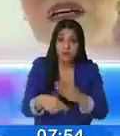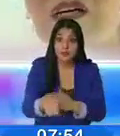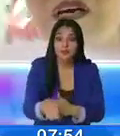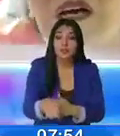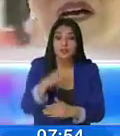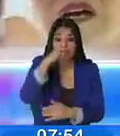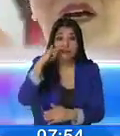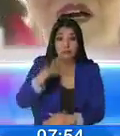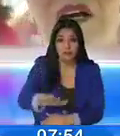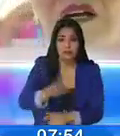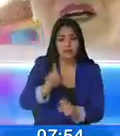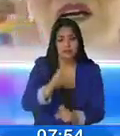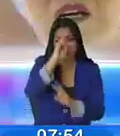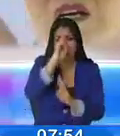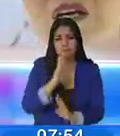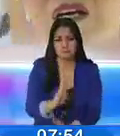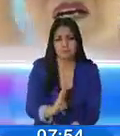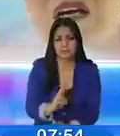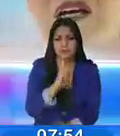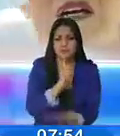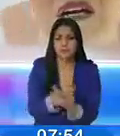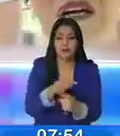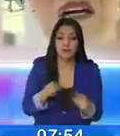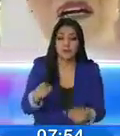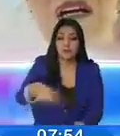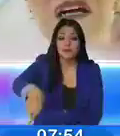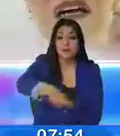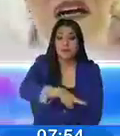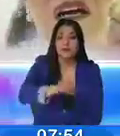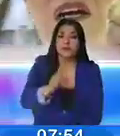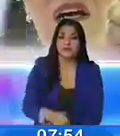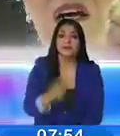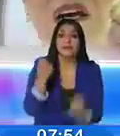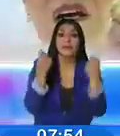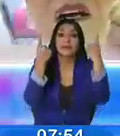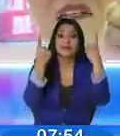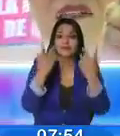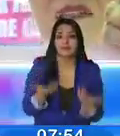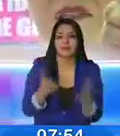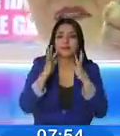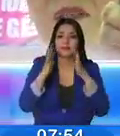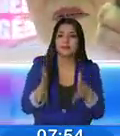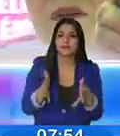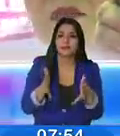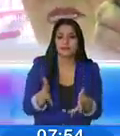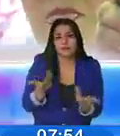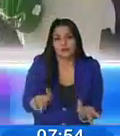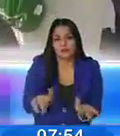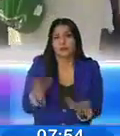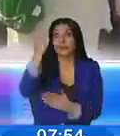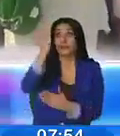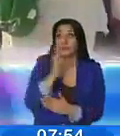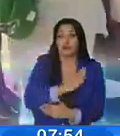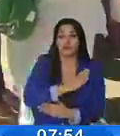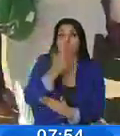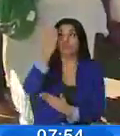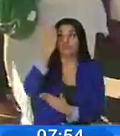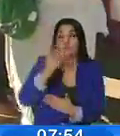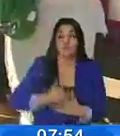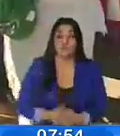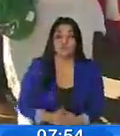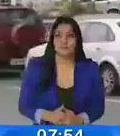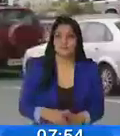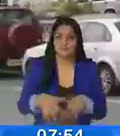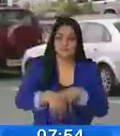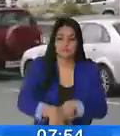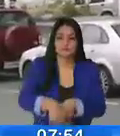ellos no merezcan respeto, sino porque ellos también deben entendernos a nosotros. Nosotros creemos en un Dios. Esta marcha se realizó a